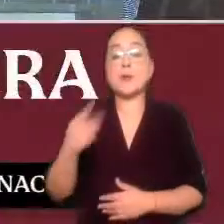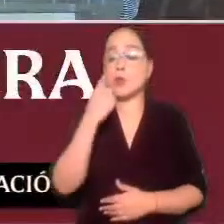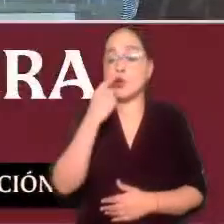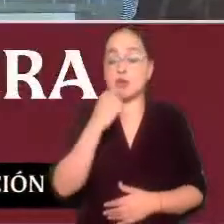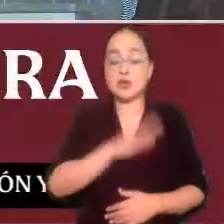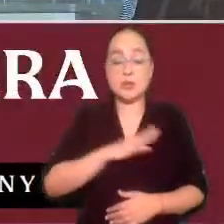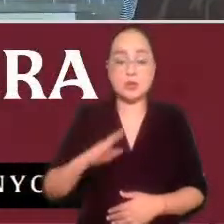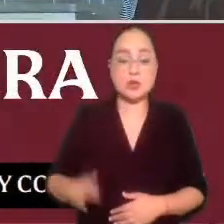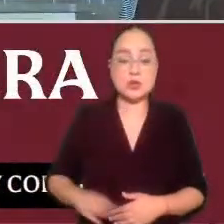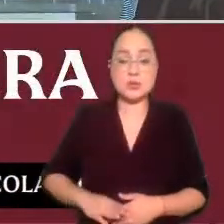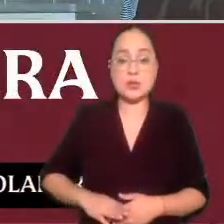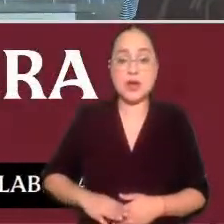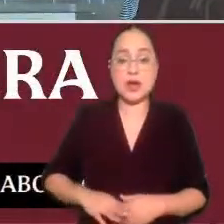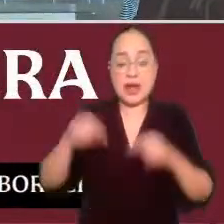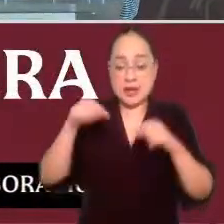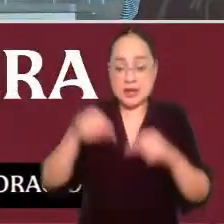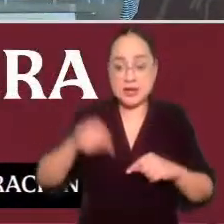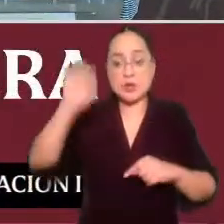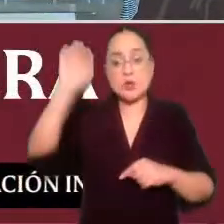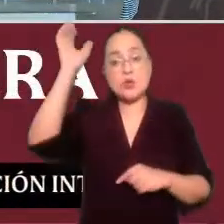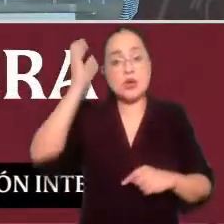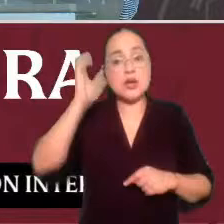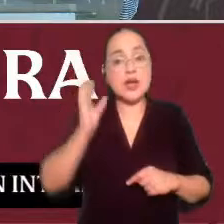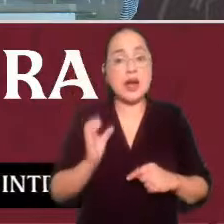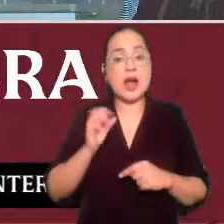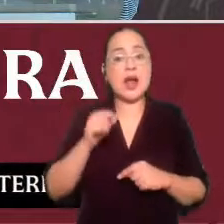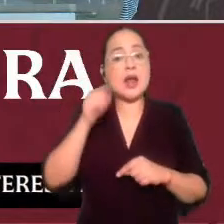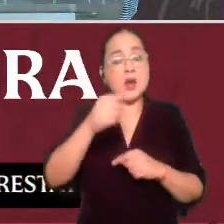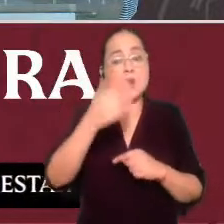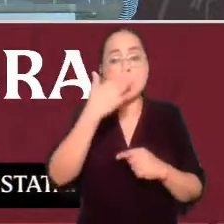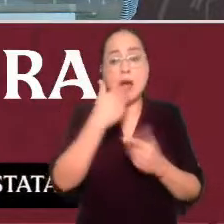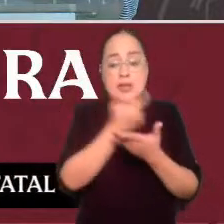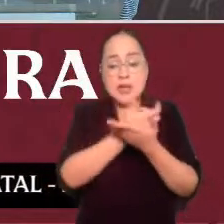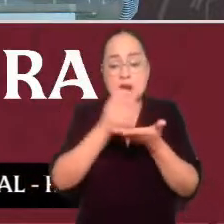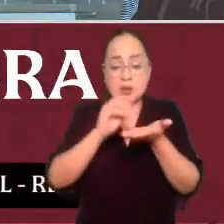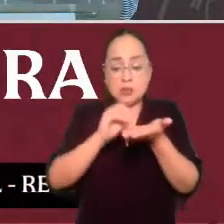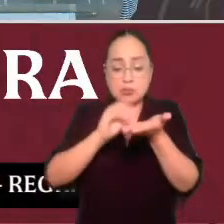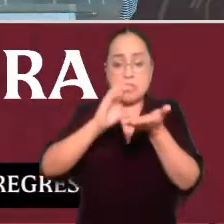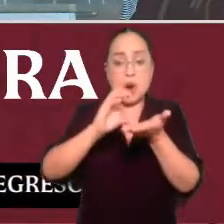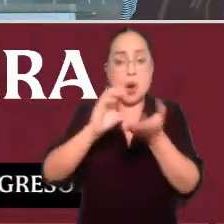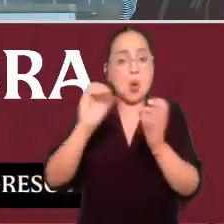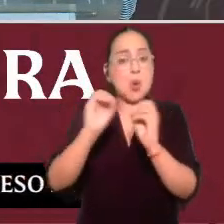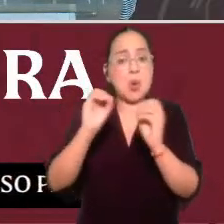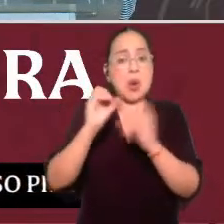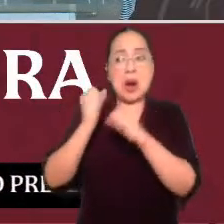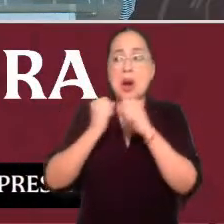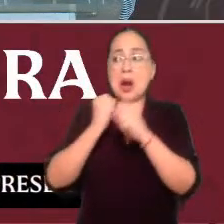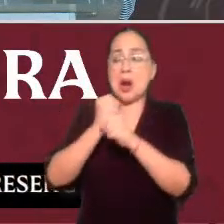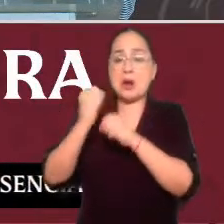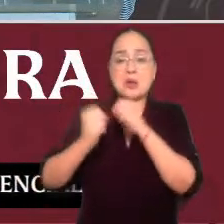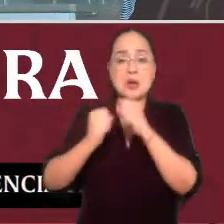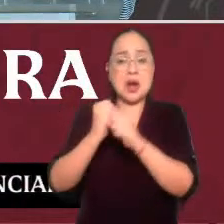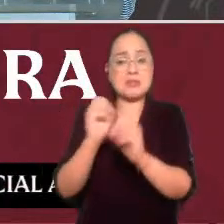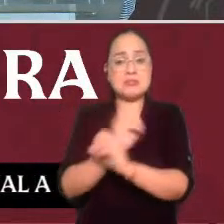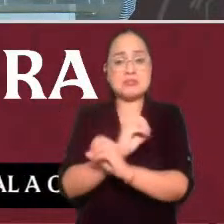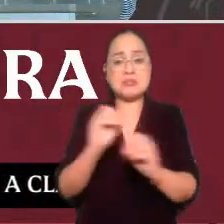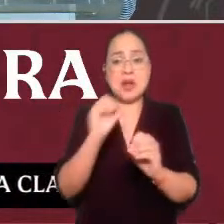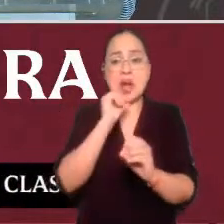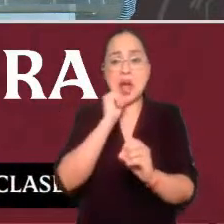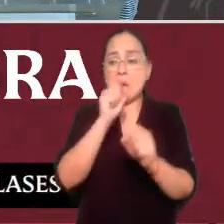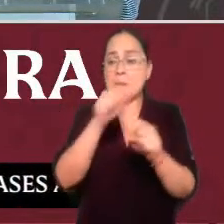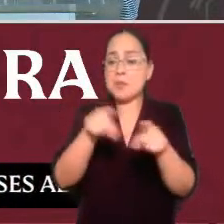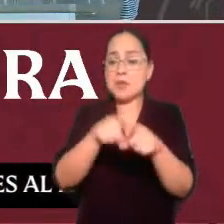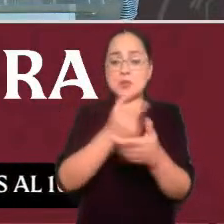aquí a Culiacán, que ya tienen años sin incremento de sueldo? Y también, aunque no pertenecen al Estado,